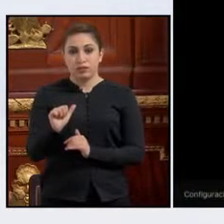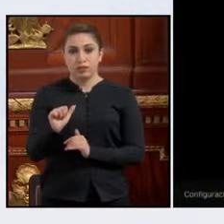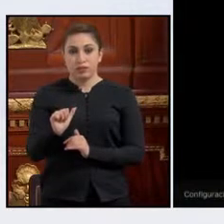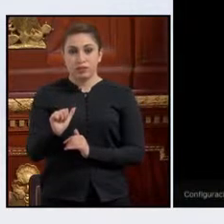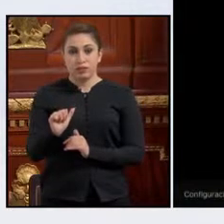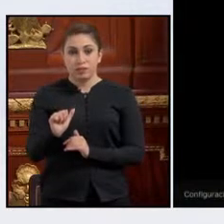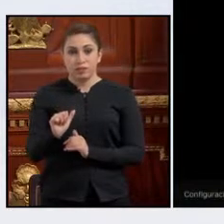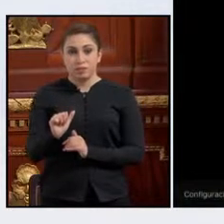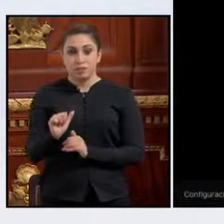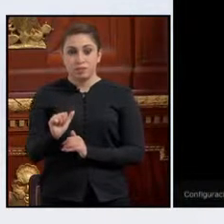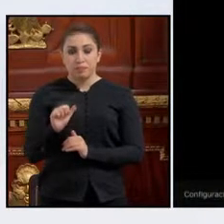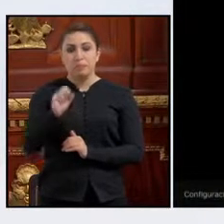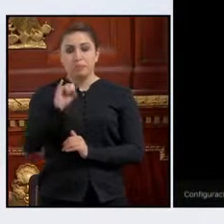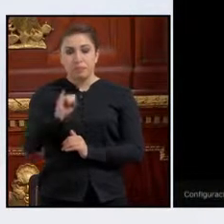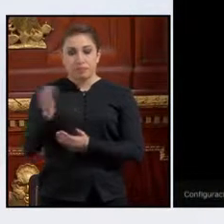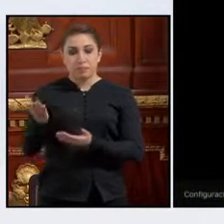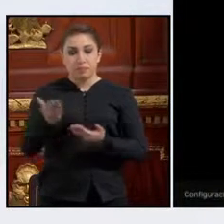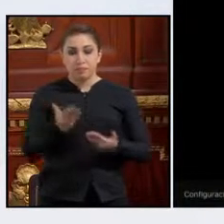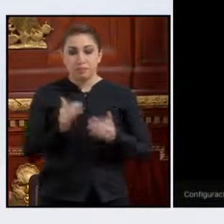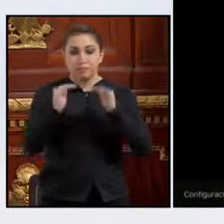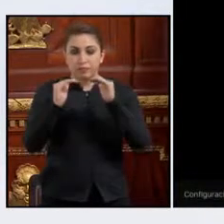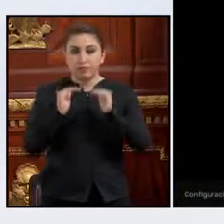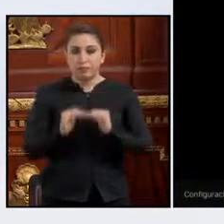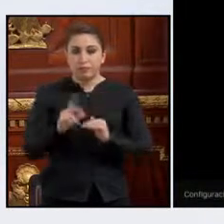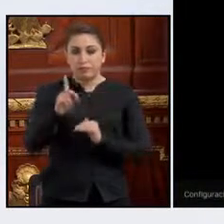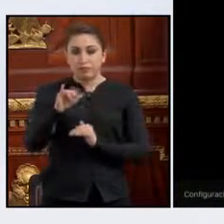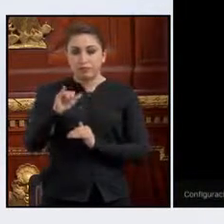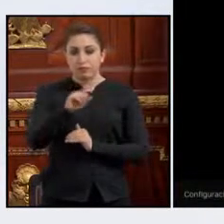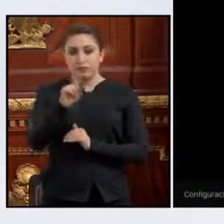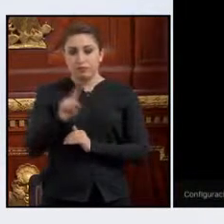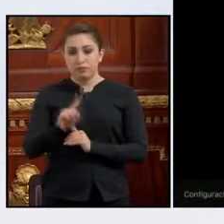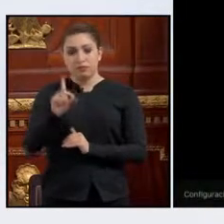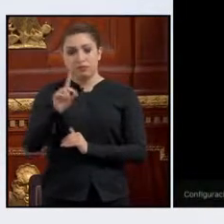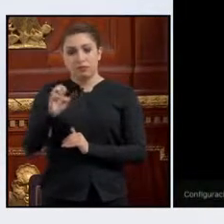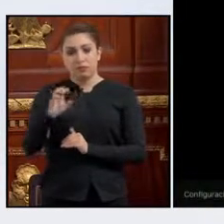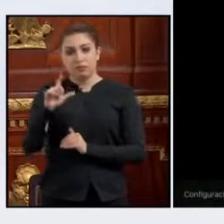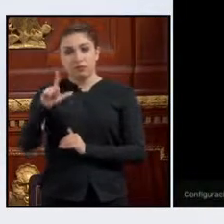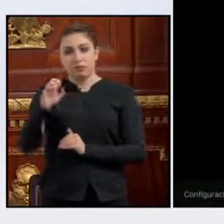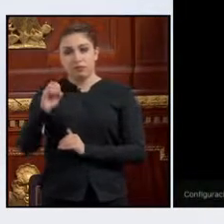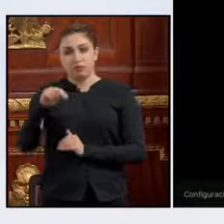América Rangel, presente. Rodríguez Díaz de León José Luis.